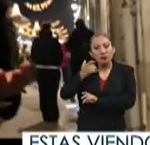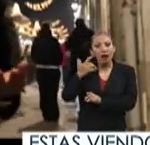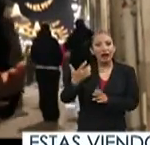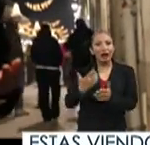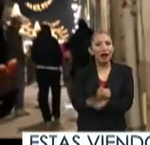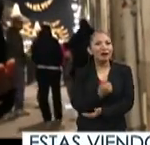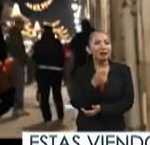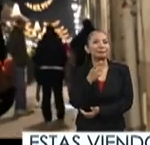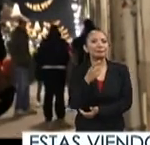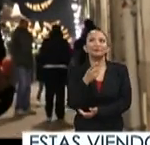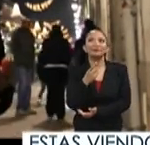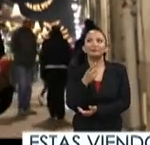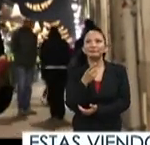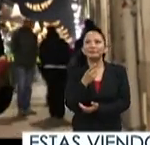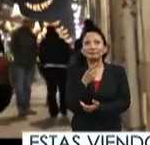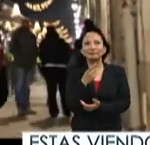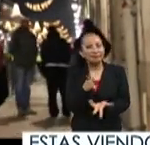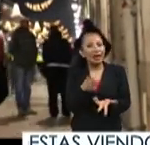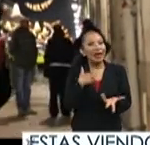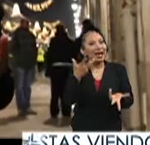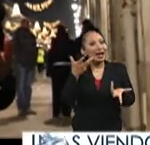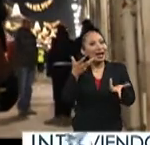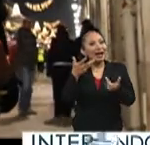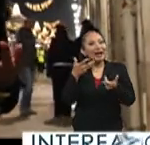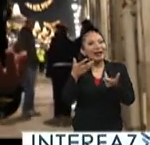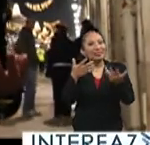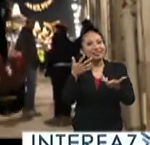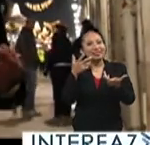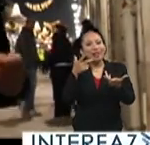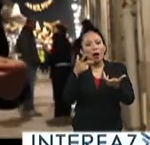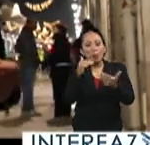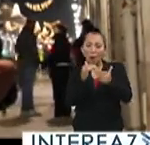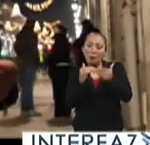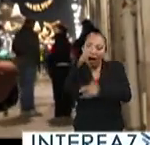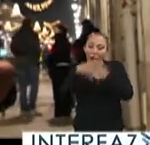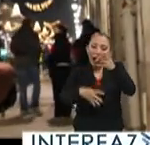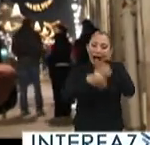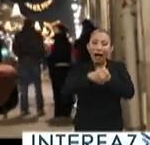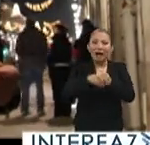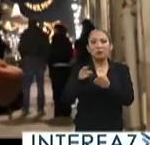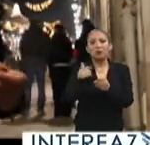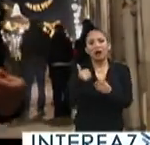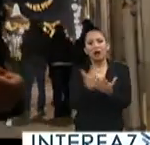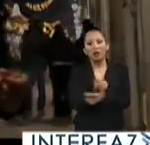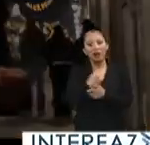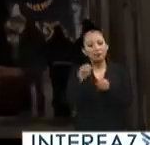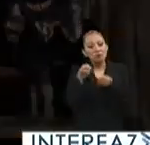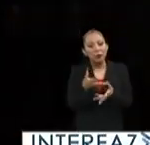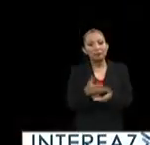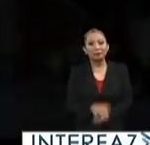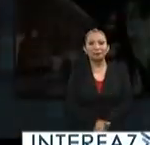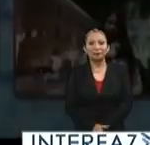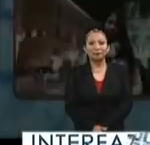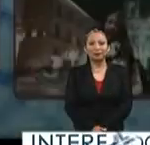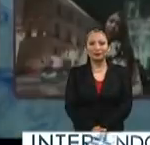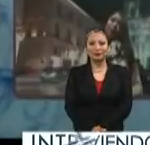tener ganas de dar el plus, de tener ganas de aportar más.